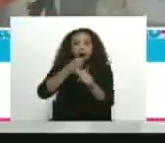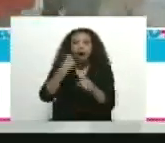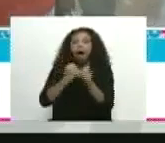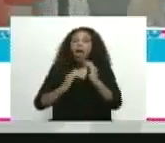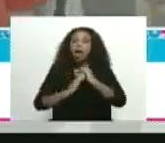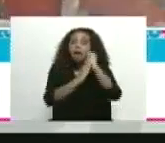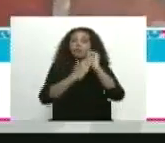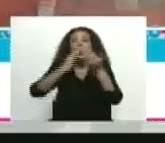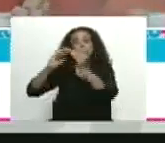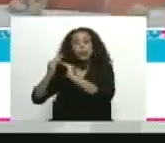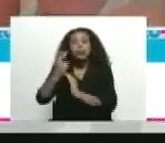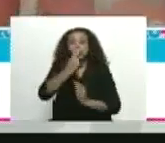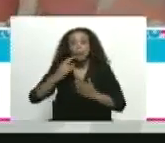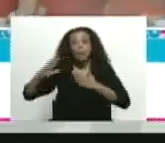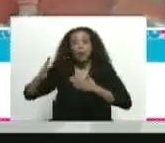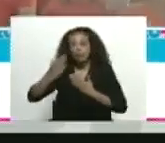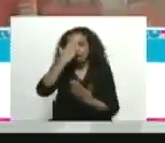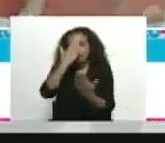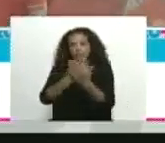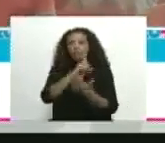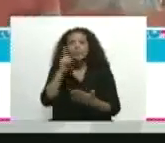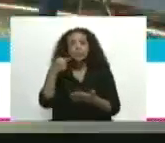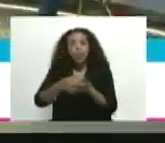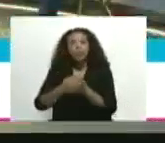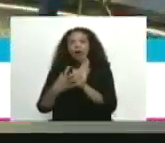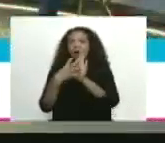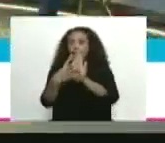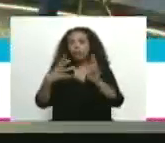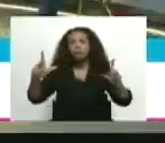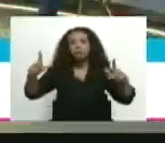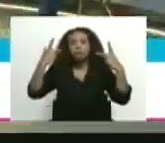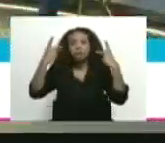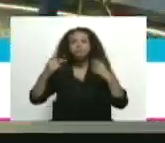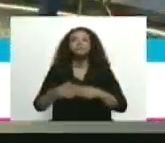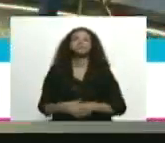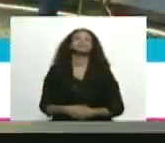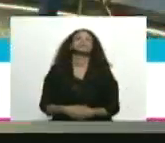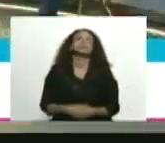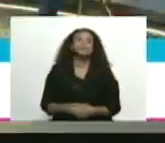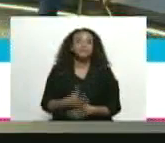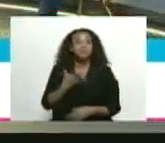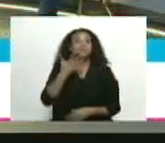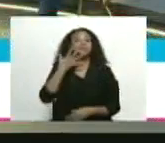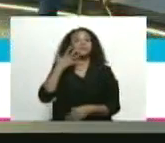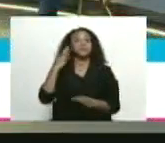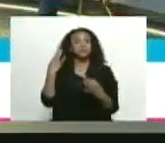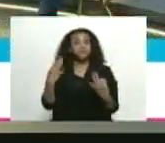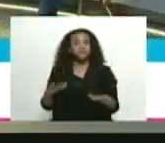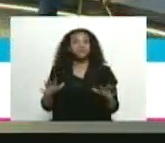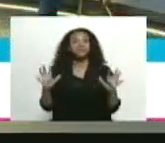jefe de comunidad me comprometo ante usted y ante el país. Bueno, Orlin,